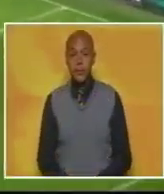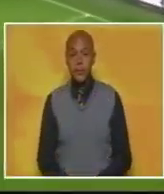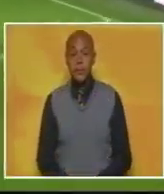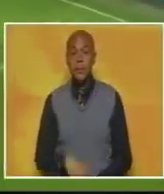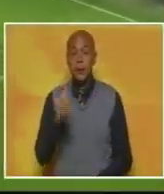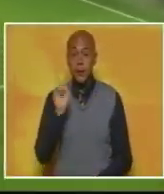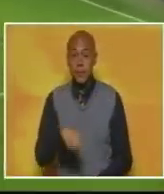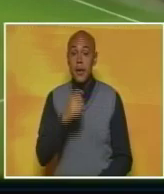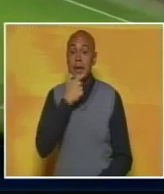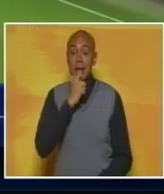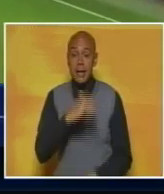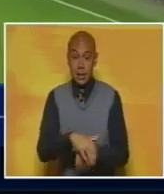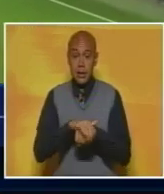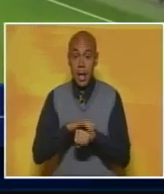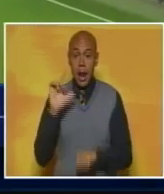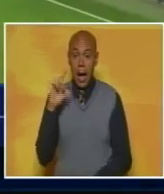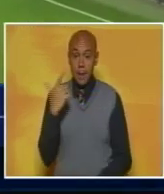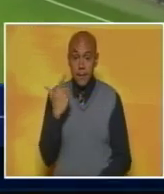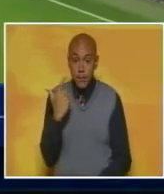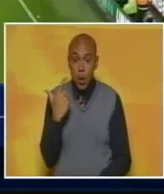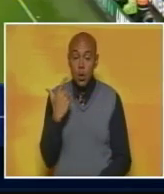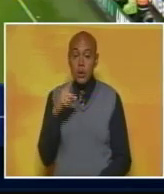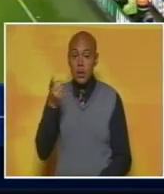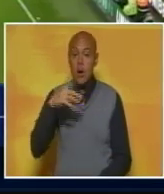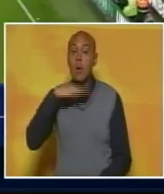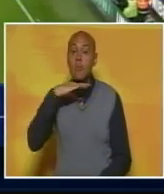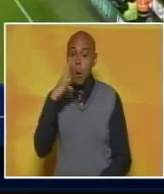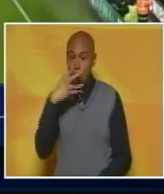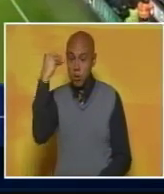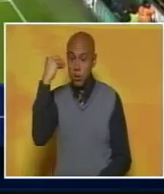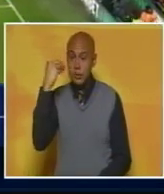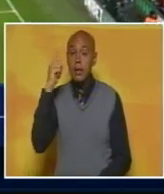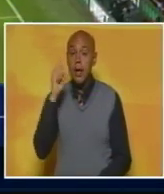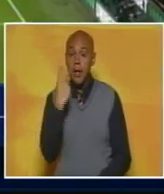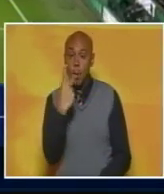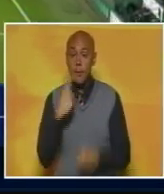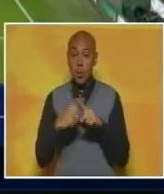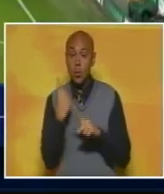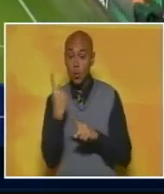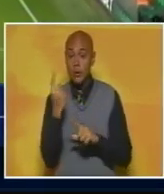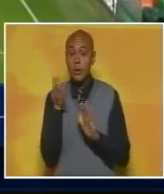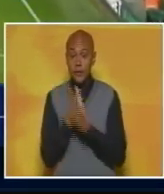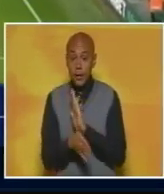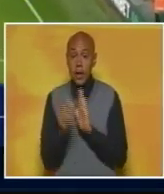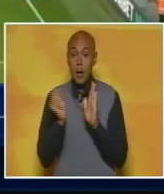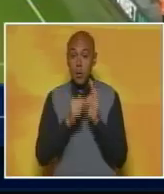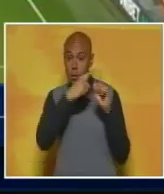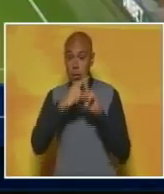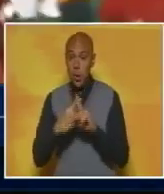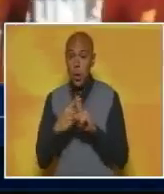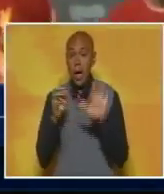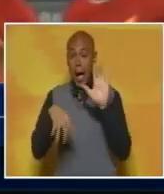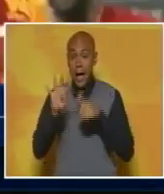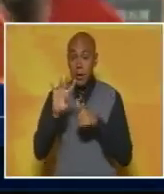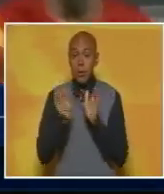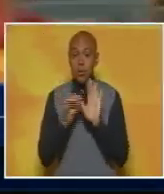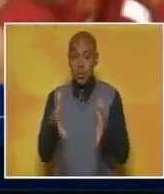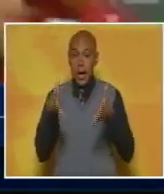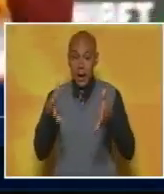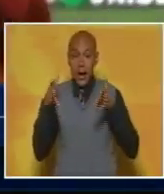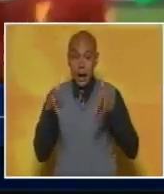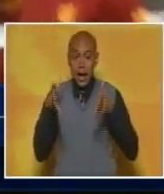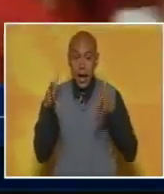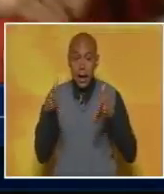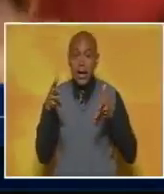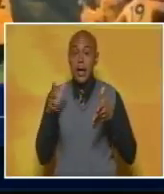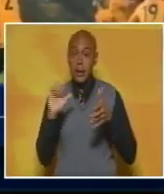En Inglaterra, el Liverpool ganó ante el Wolverhampton Wanderers 2-1, sumando así 14 victorias consecutivas en la Premier League y se